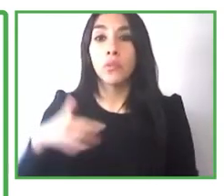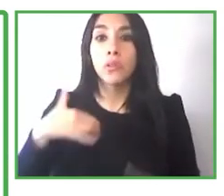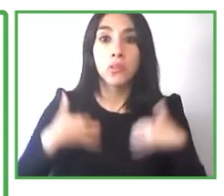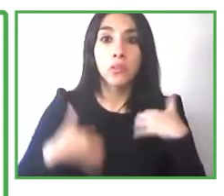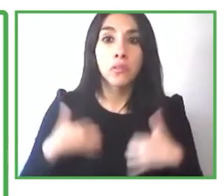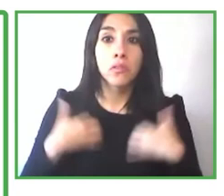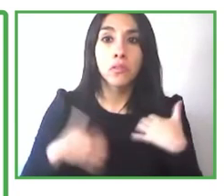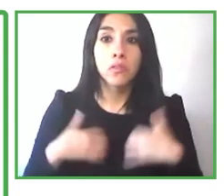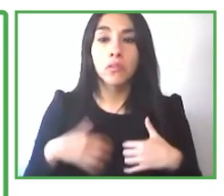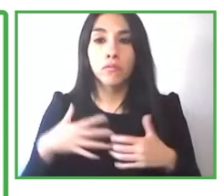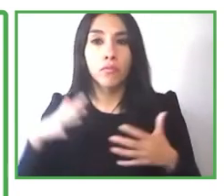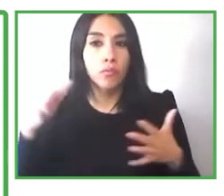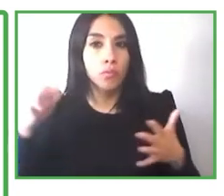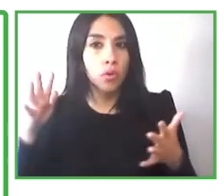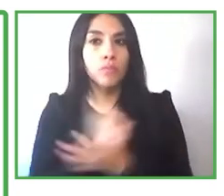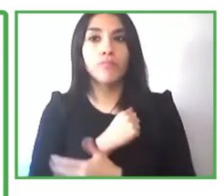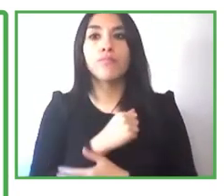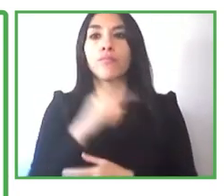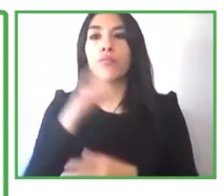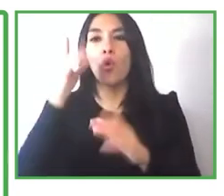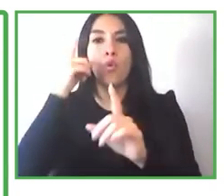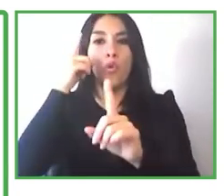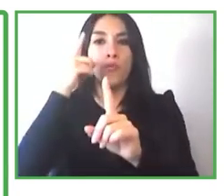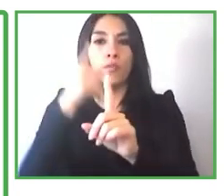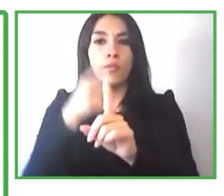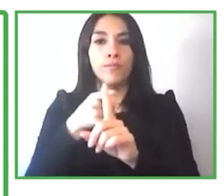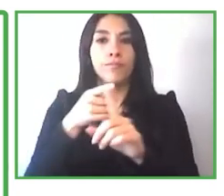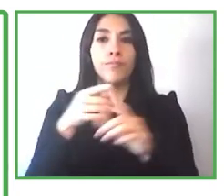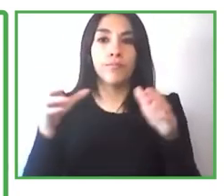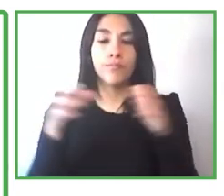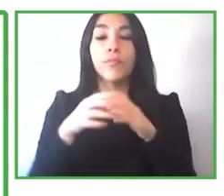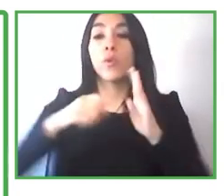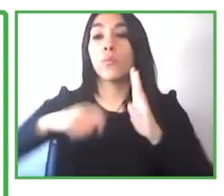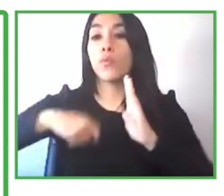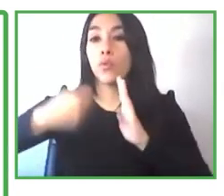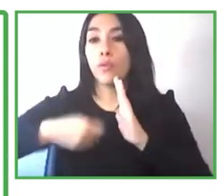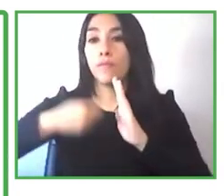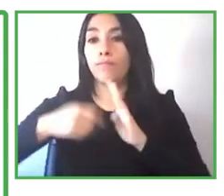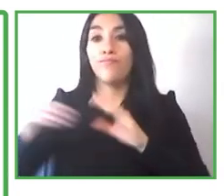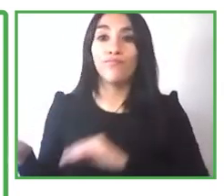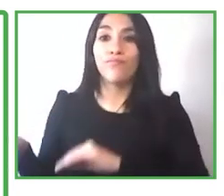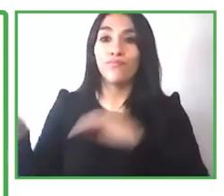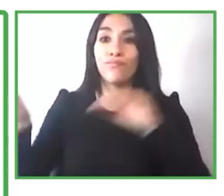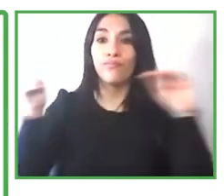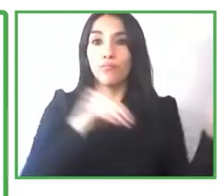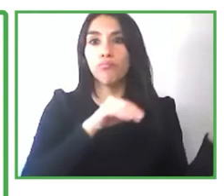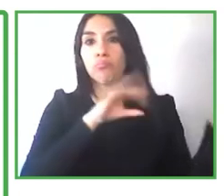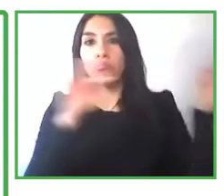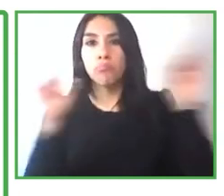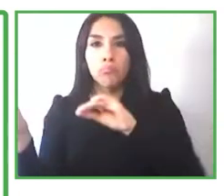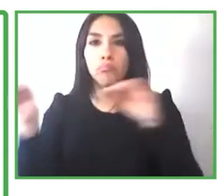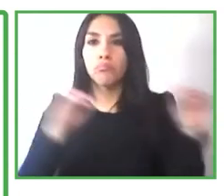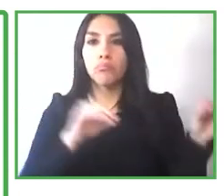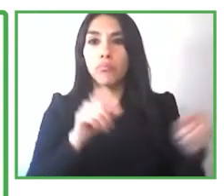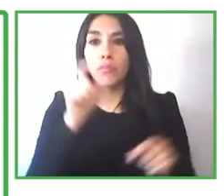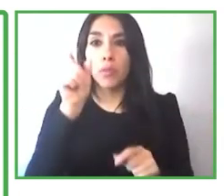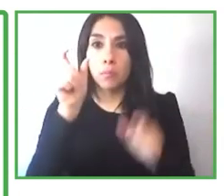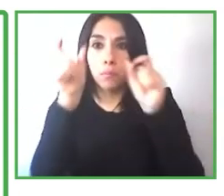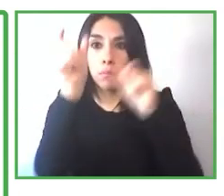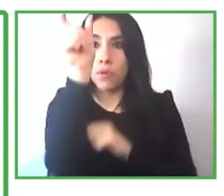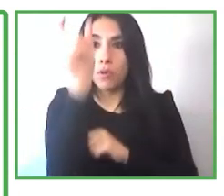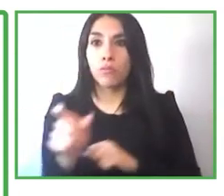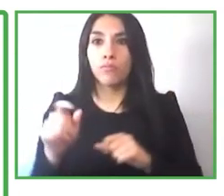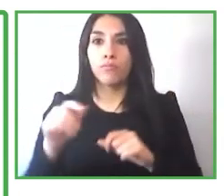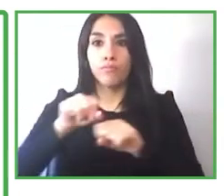objetivos. Entonces, nuestro programa de intercambio de graduados dura de 3 a 6 meses con